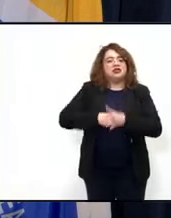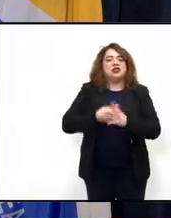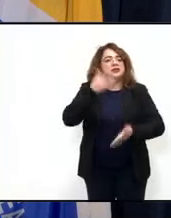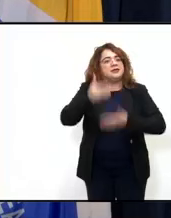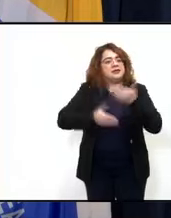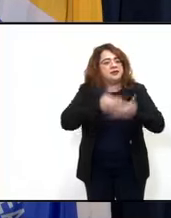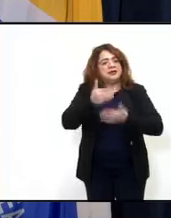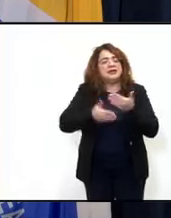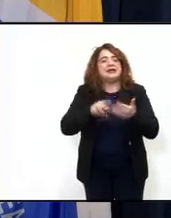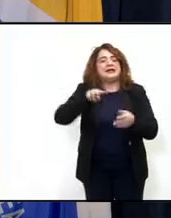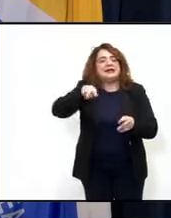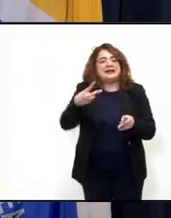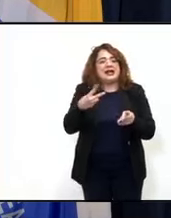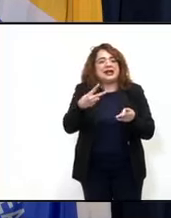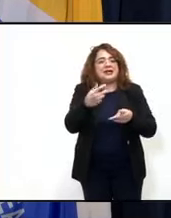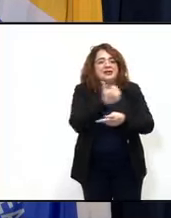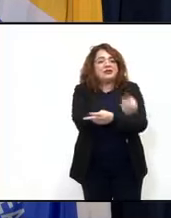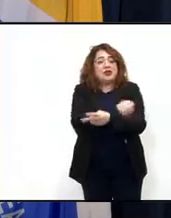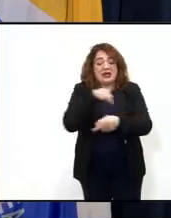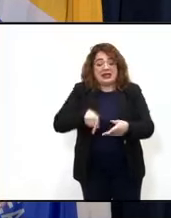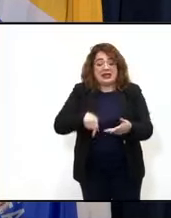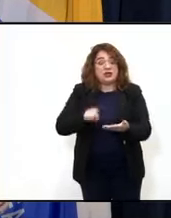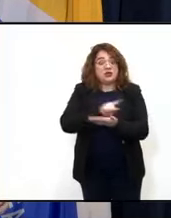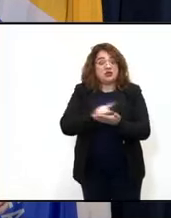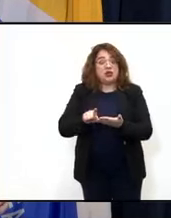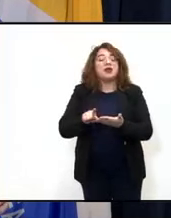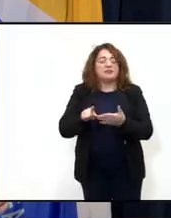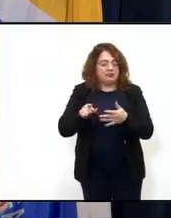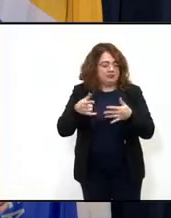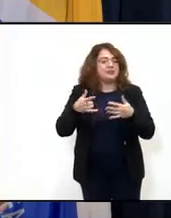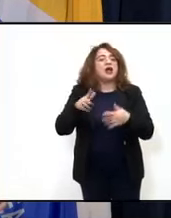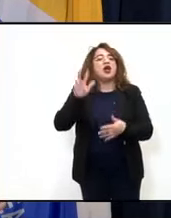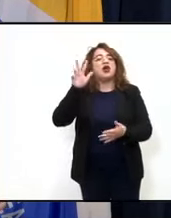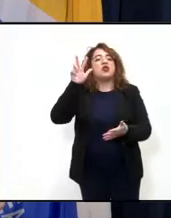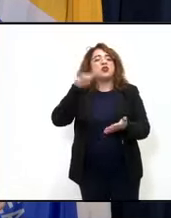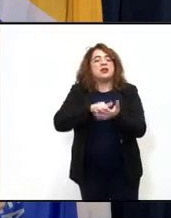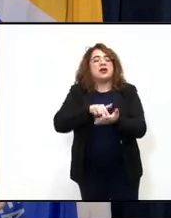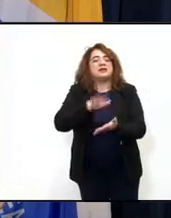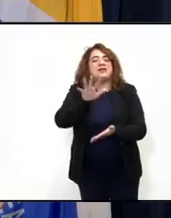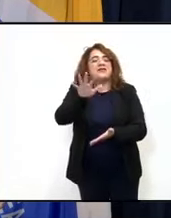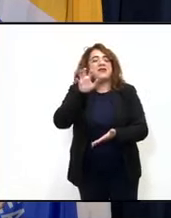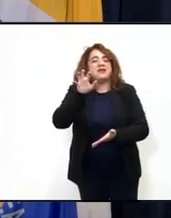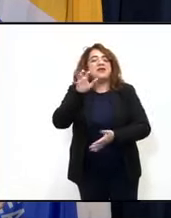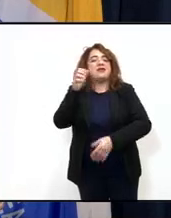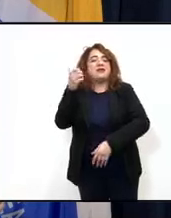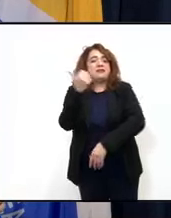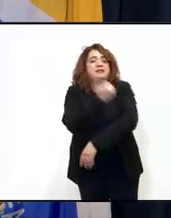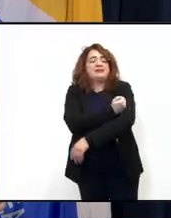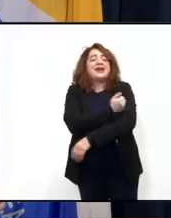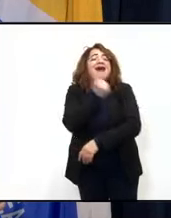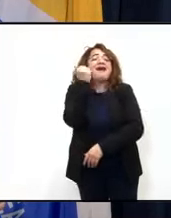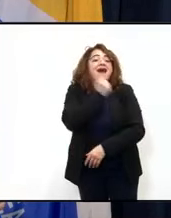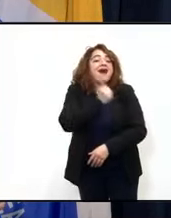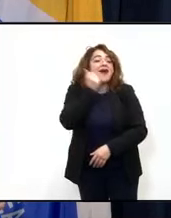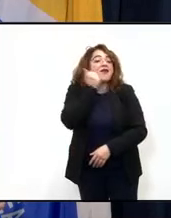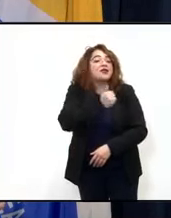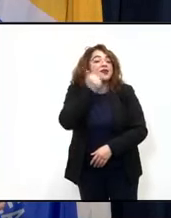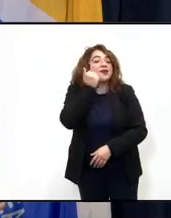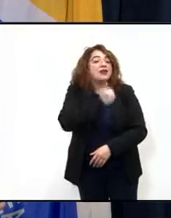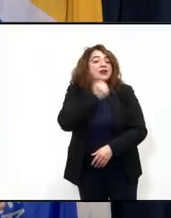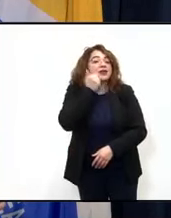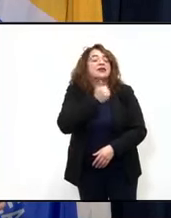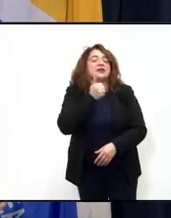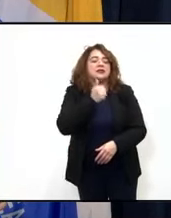Convenciones de Long Beach. Esta semana estamos administrando 3,500 inyecciones por día. Es muy